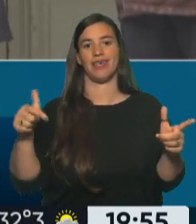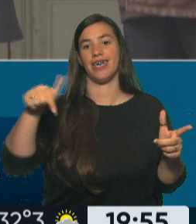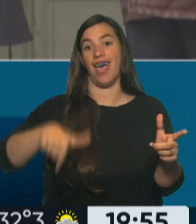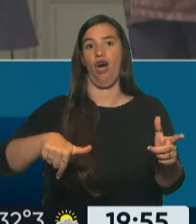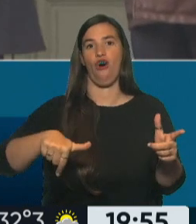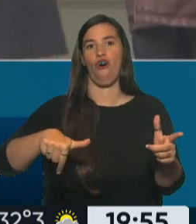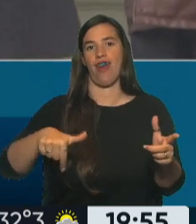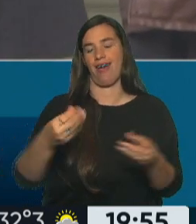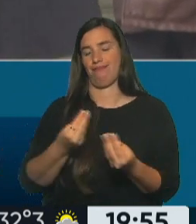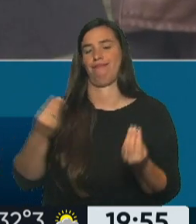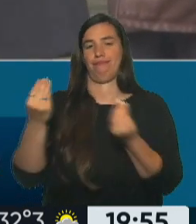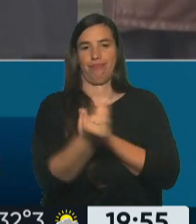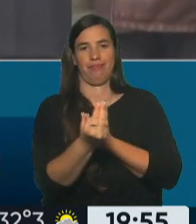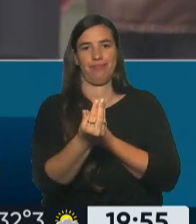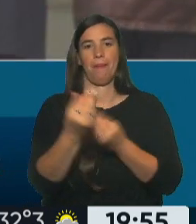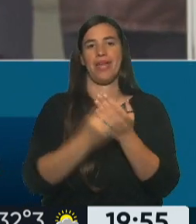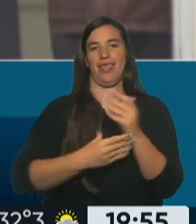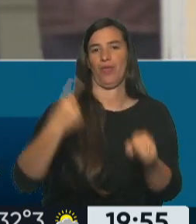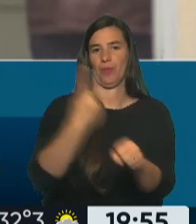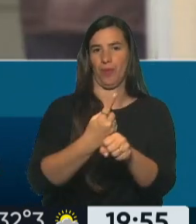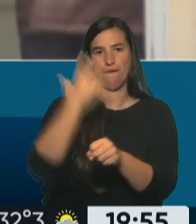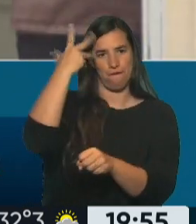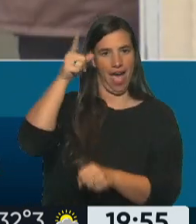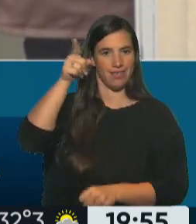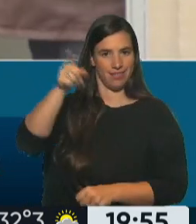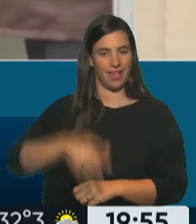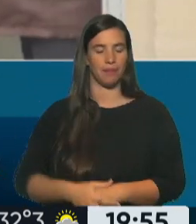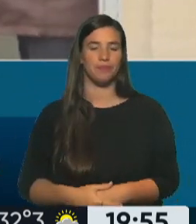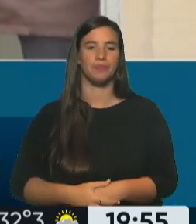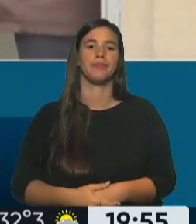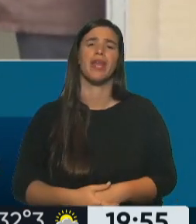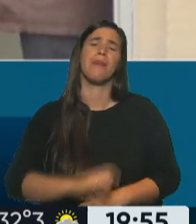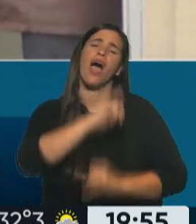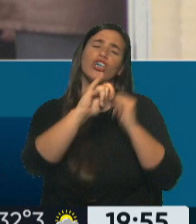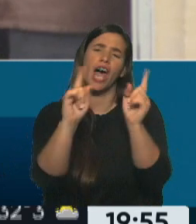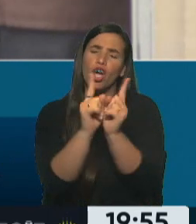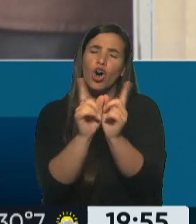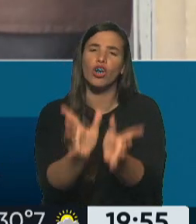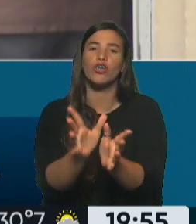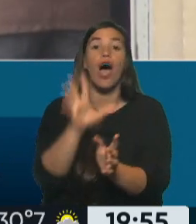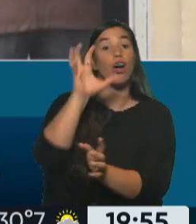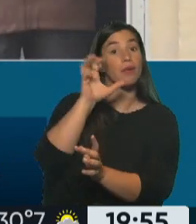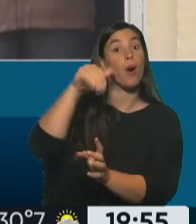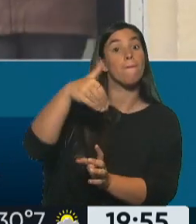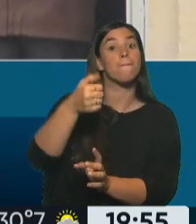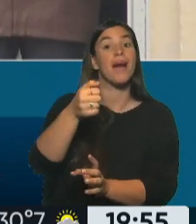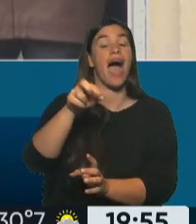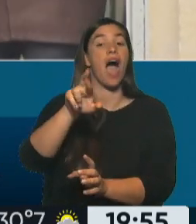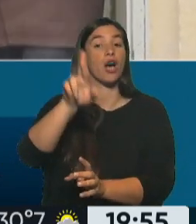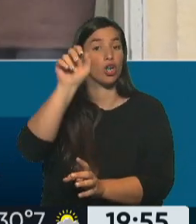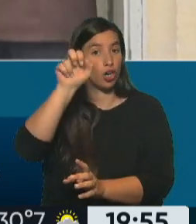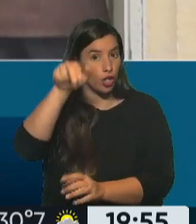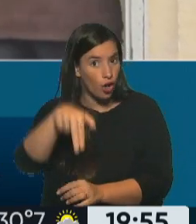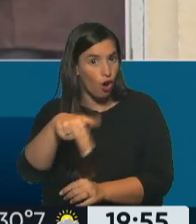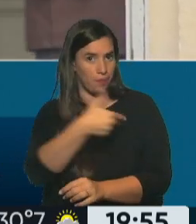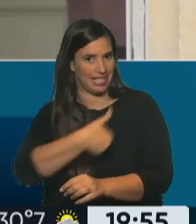en el primer ministro de Francia. Para cerrar brevemente, contar, recordemos que Macron viene de un año, el 2023,